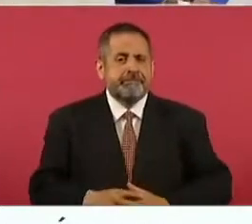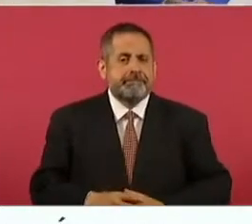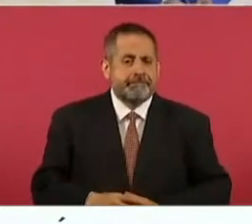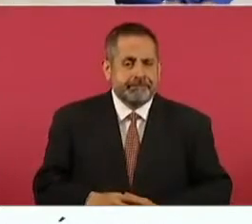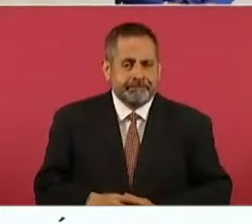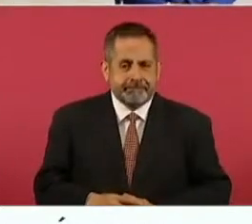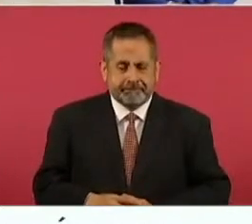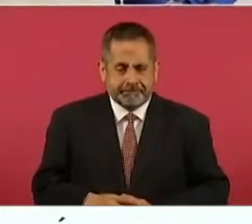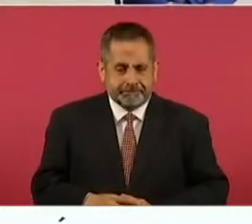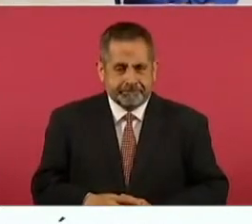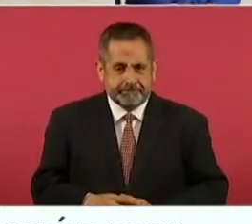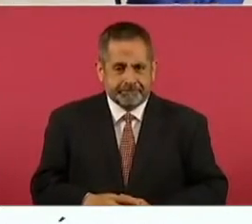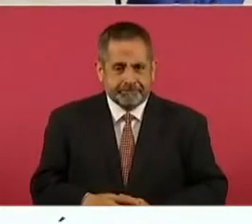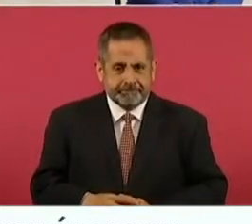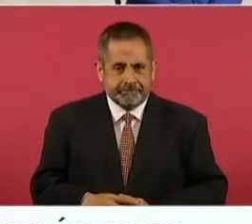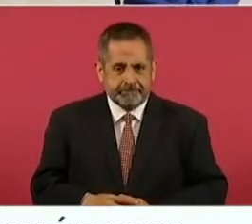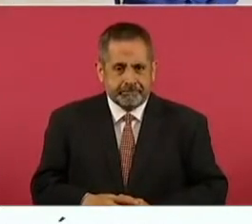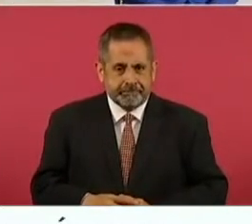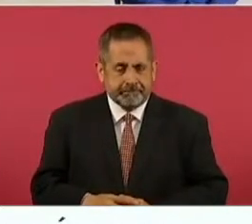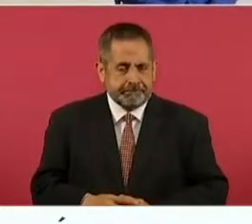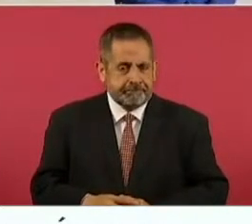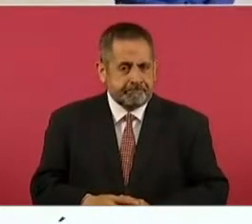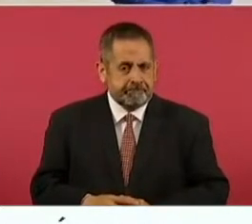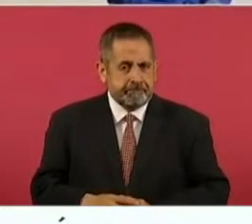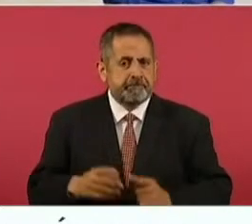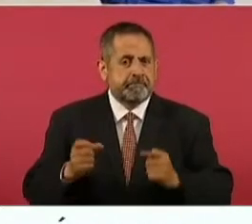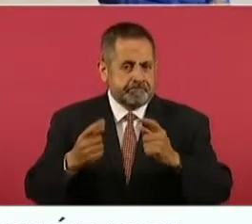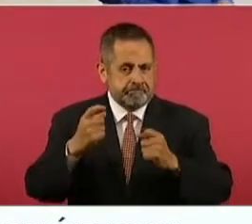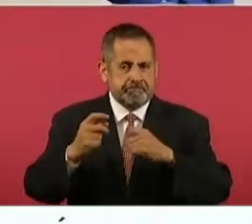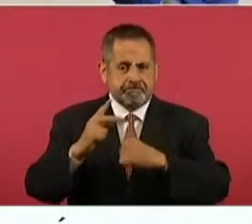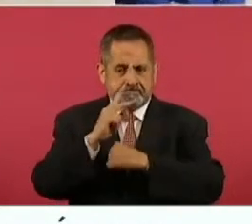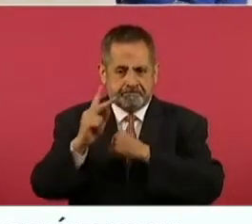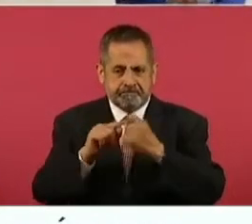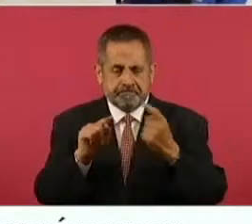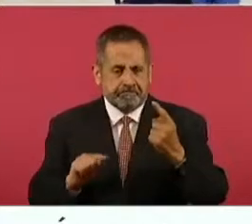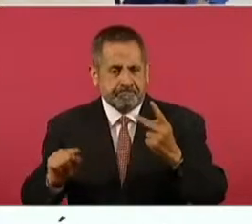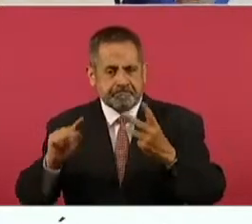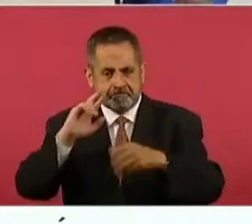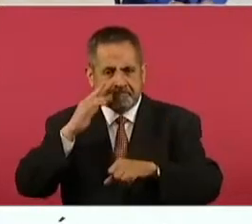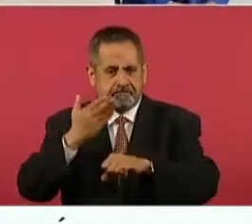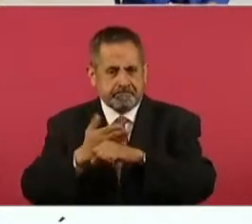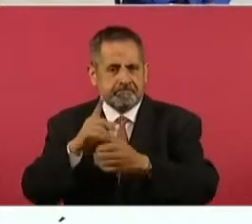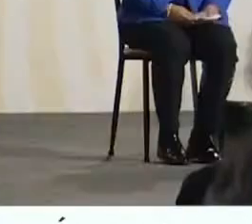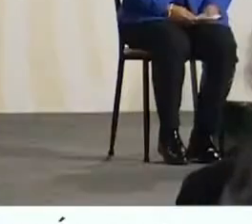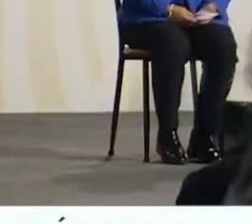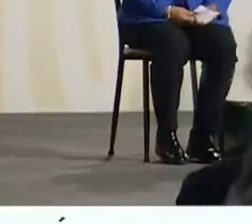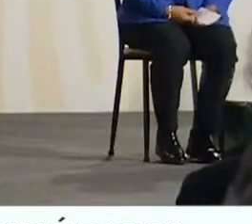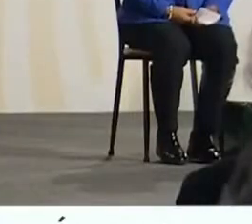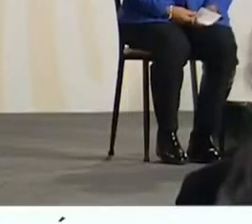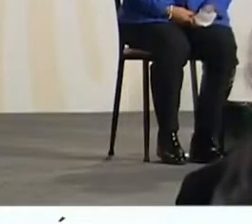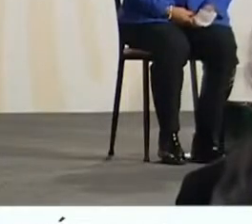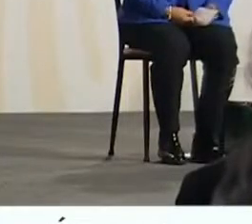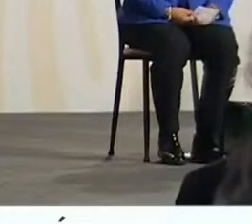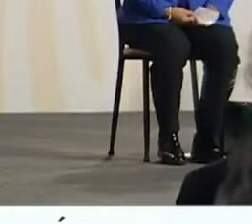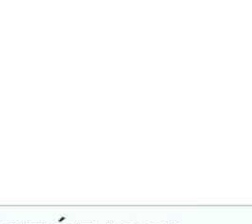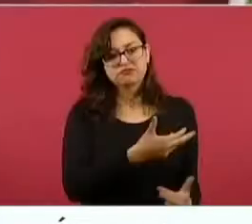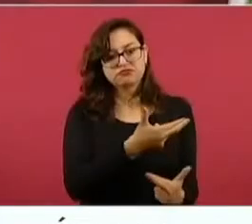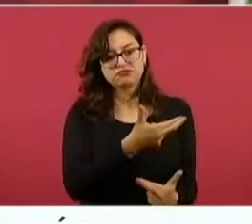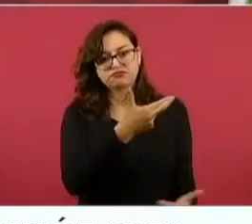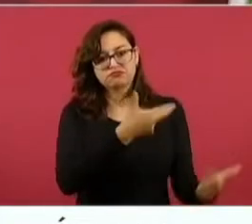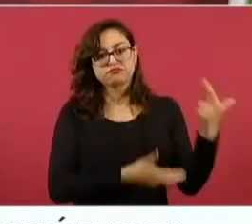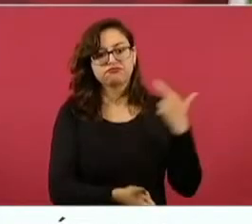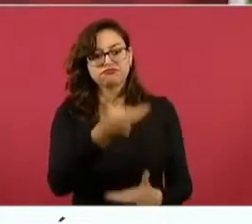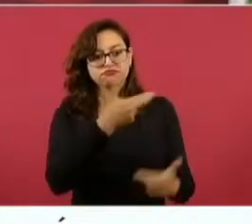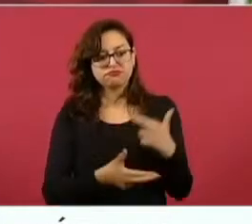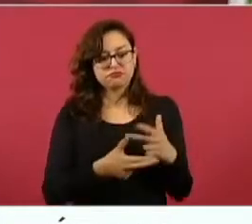tenían la responsabilidad en varios países de América Latina y del Caribe. Cuando